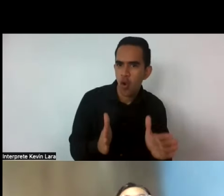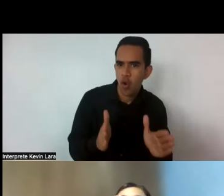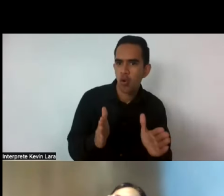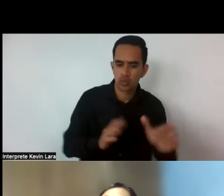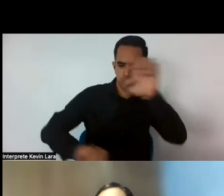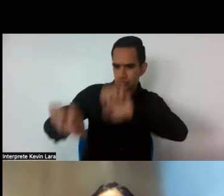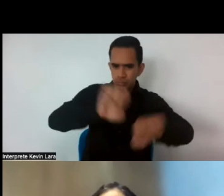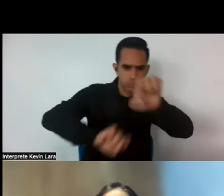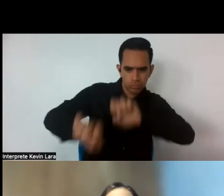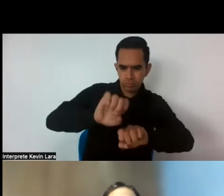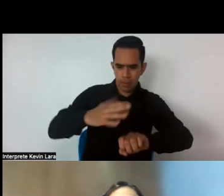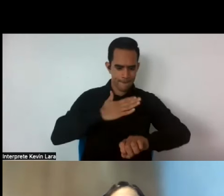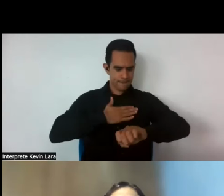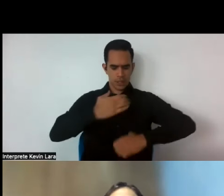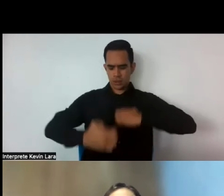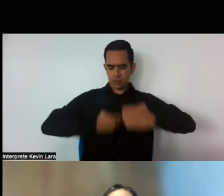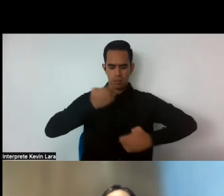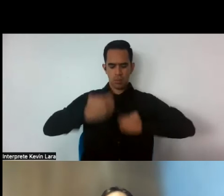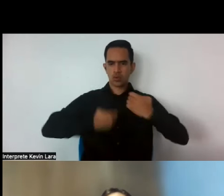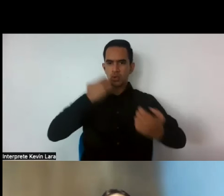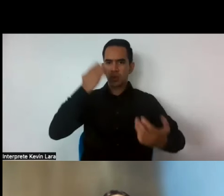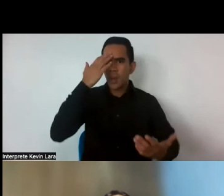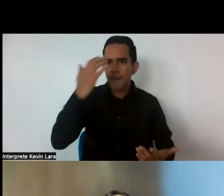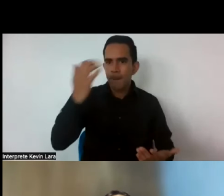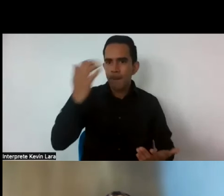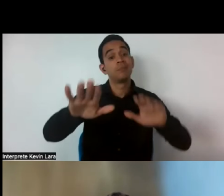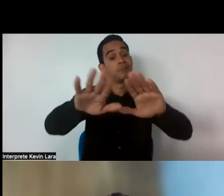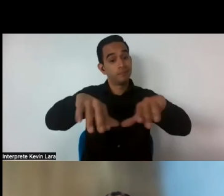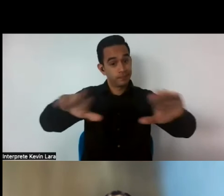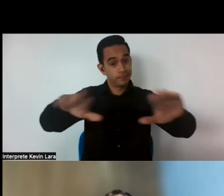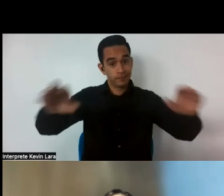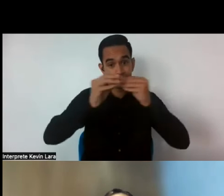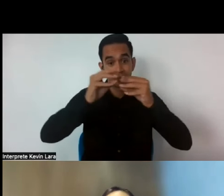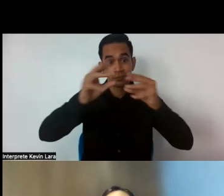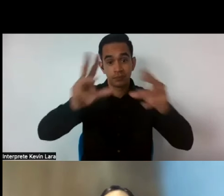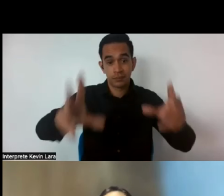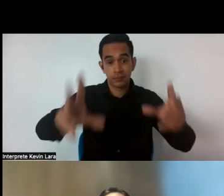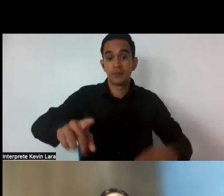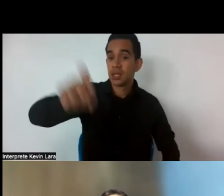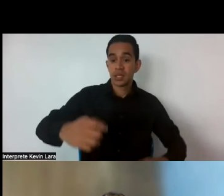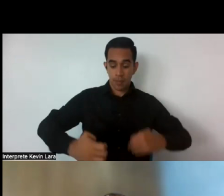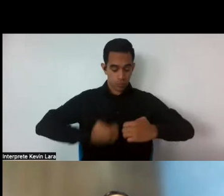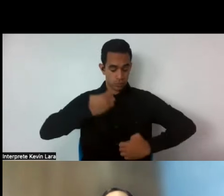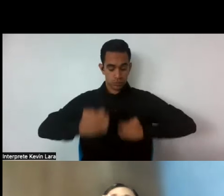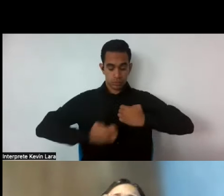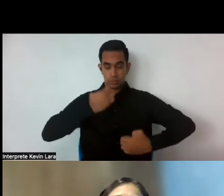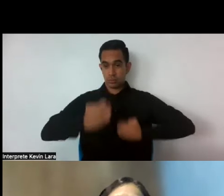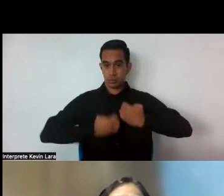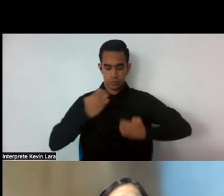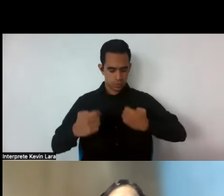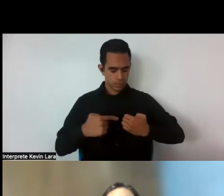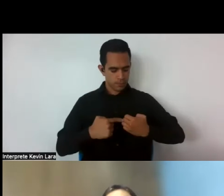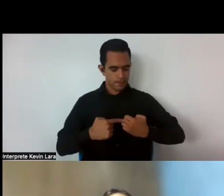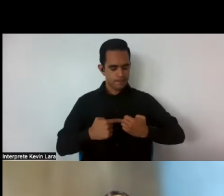que necesitamos empezar a gestionar las emociones. ¿Por qué? Porque en la medida en que yo